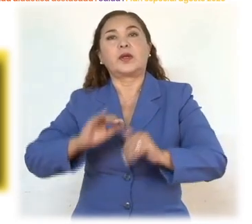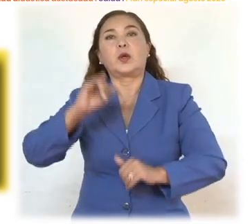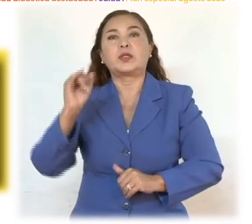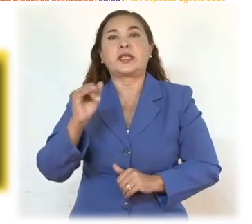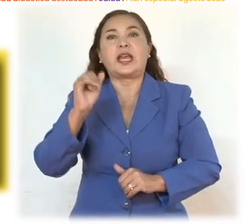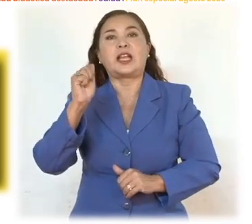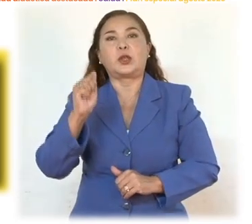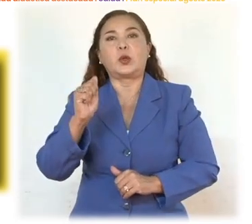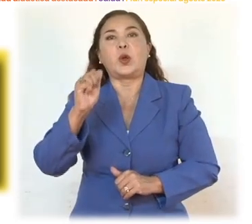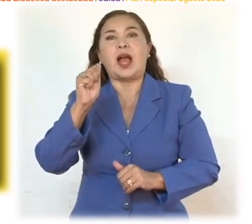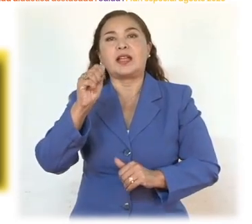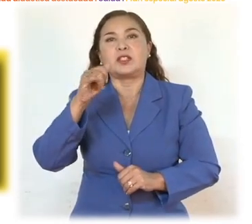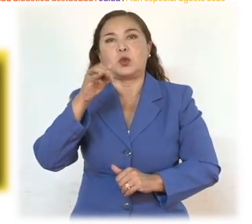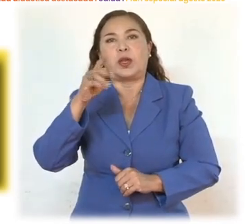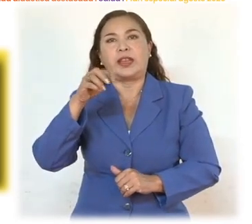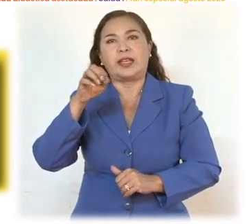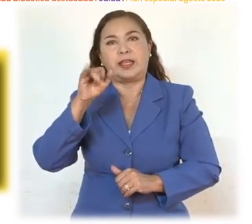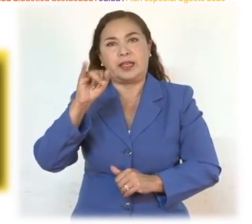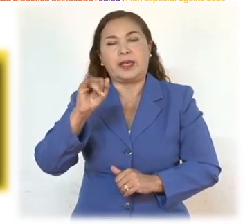José Antonio ansuategui